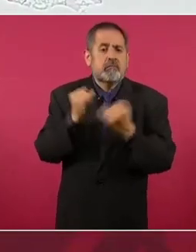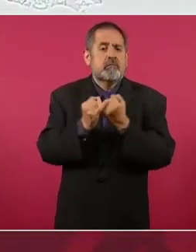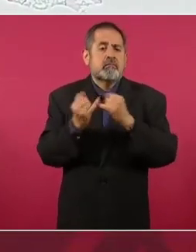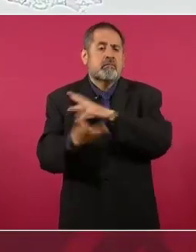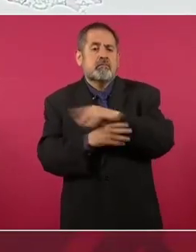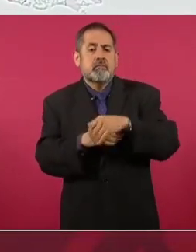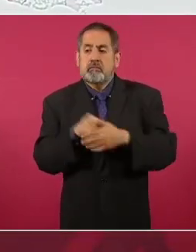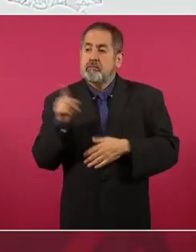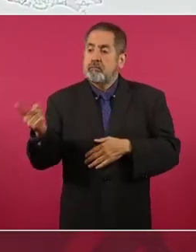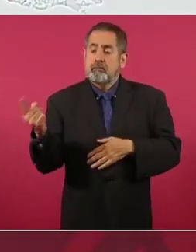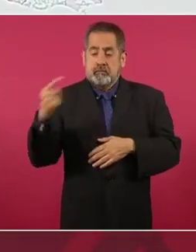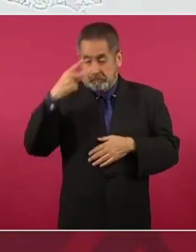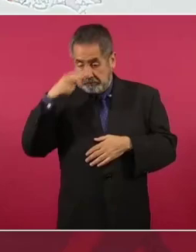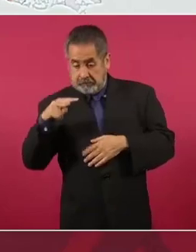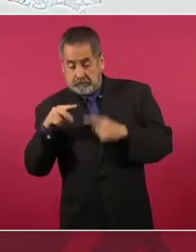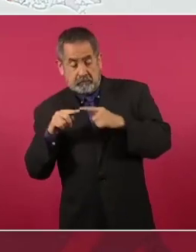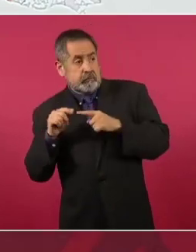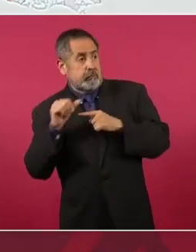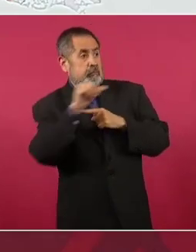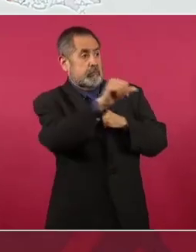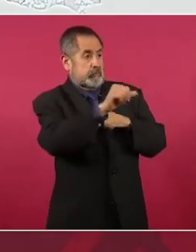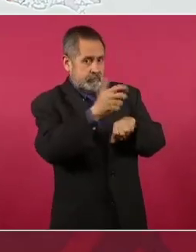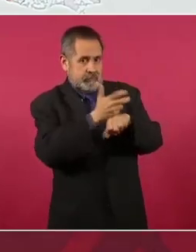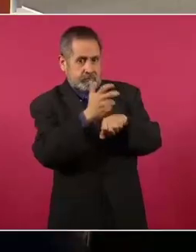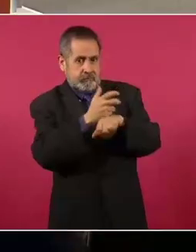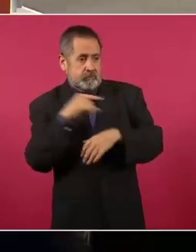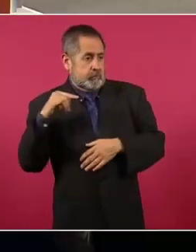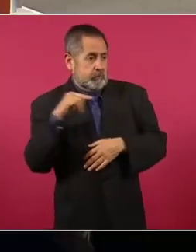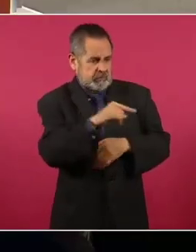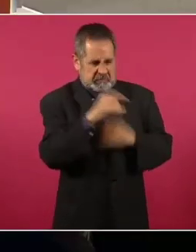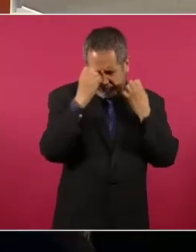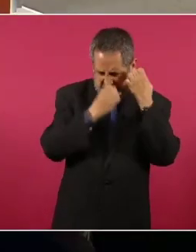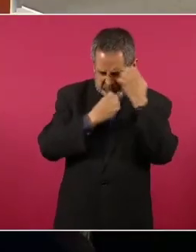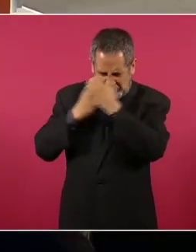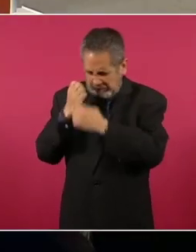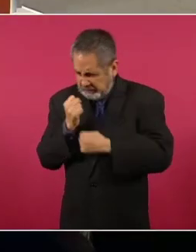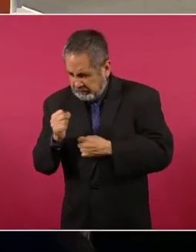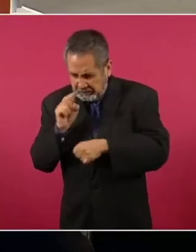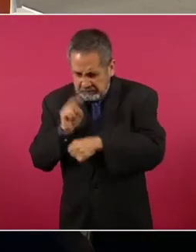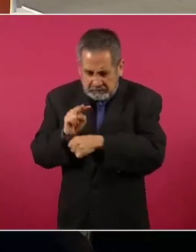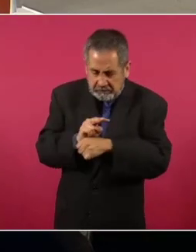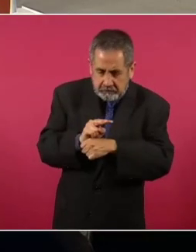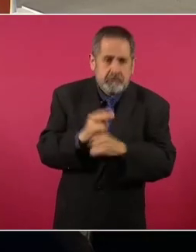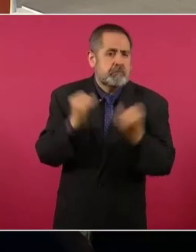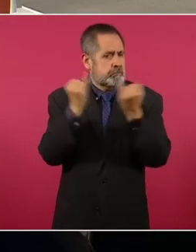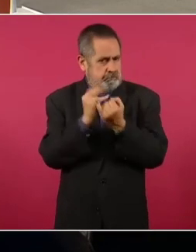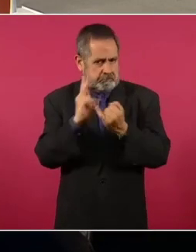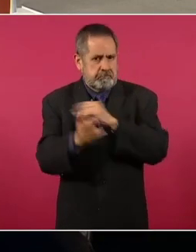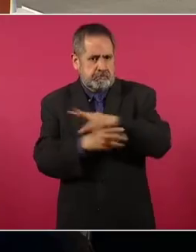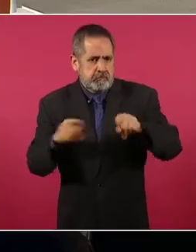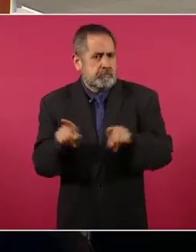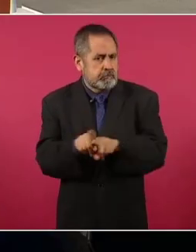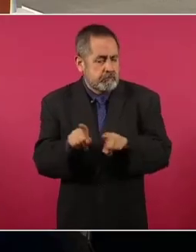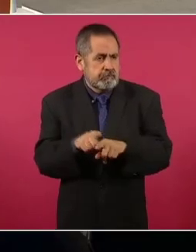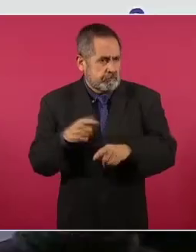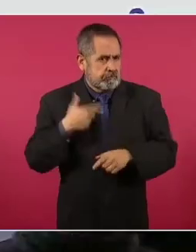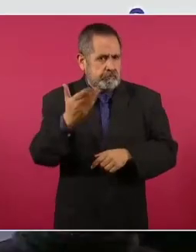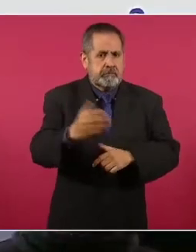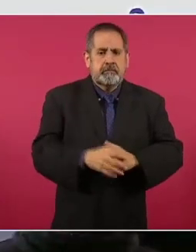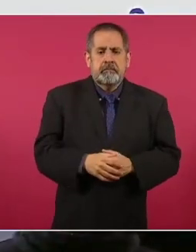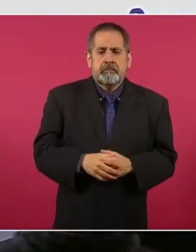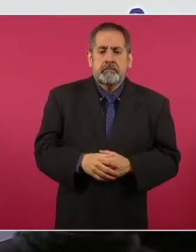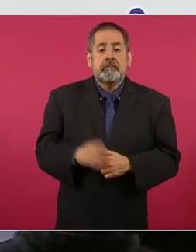Importa lo que entra, pero también importa lo que sale. Es lo que estamos planteando, en esencia. Números, ¿cuántas